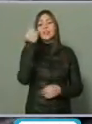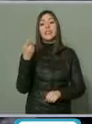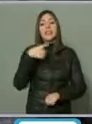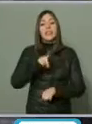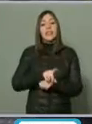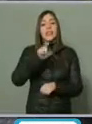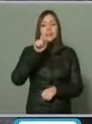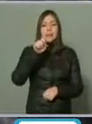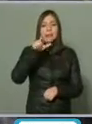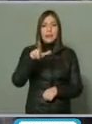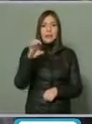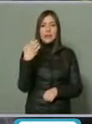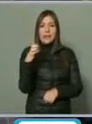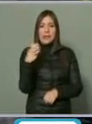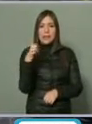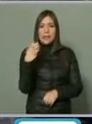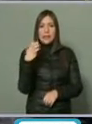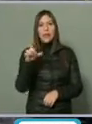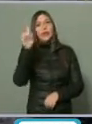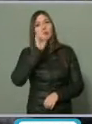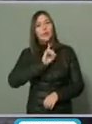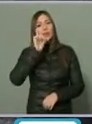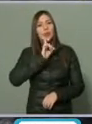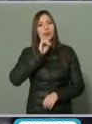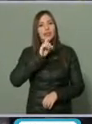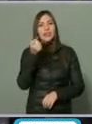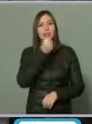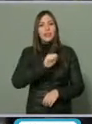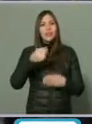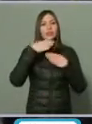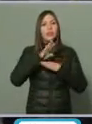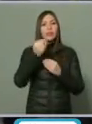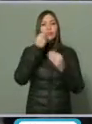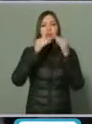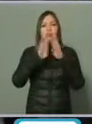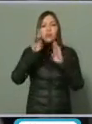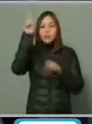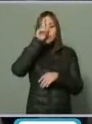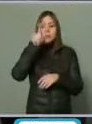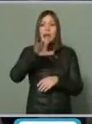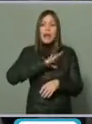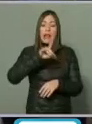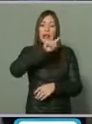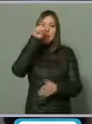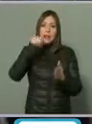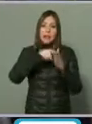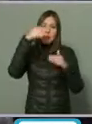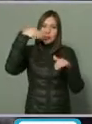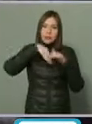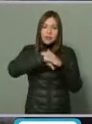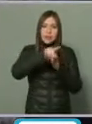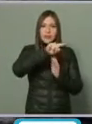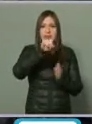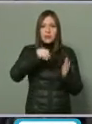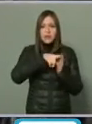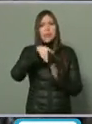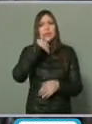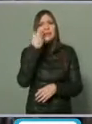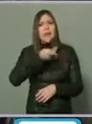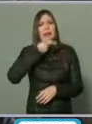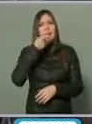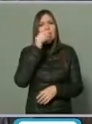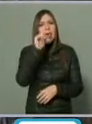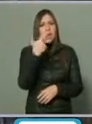enero. Y nuestra nutrióloga precisamente se encuentra en el estudio. ¿Le quisieras hacer alguna pregunta? Sí, yo creo que ¿cuál es la